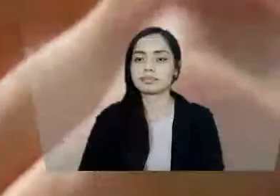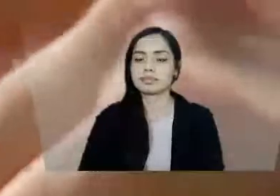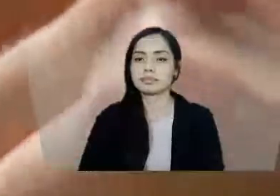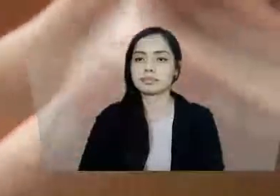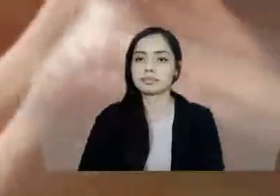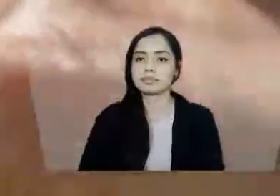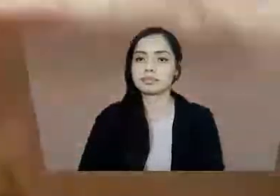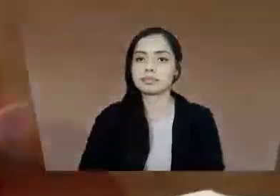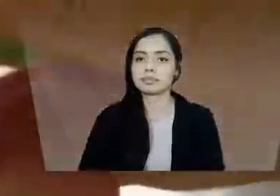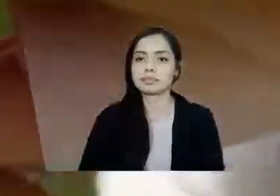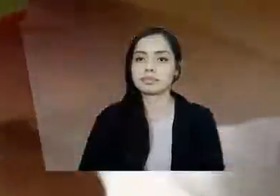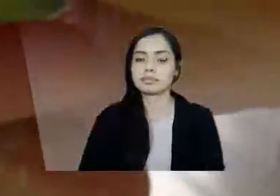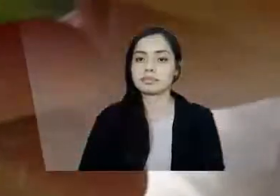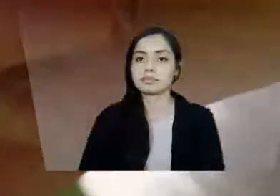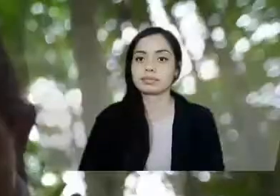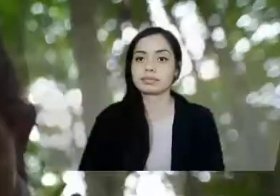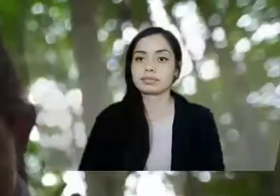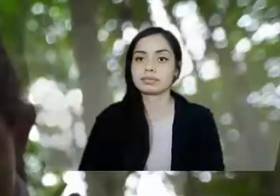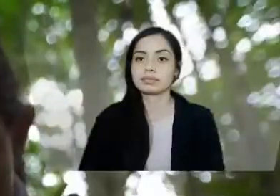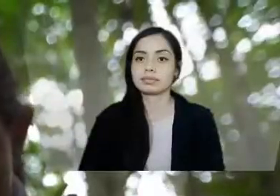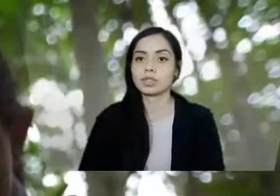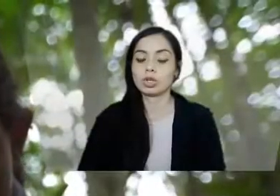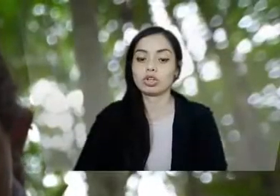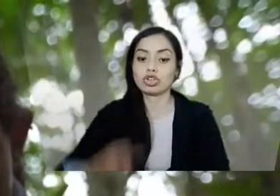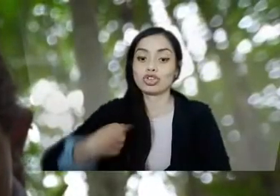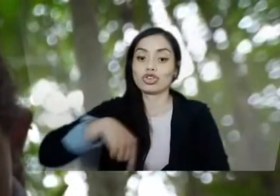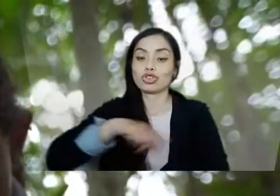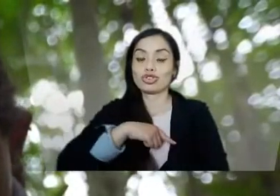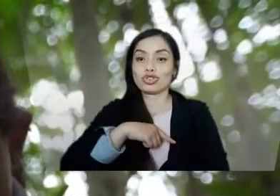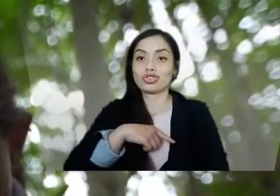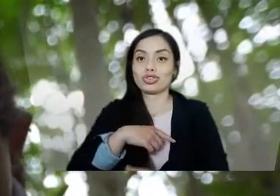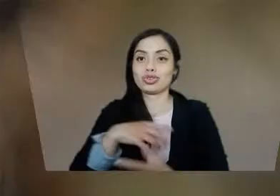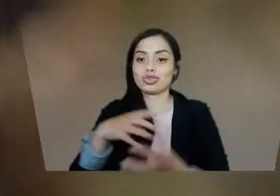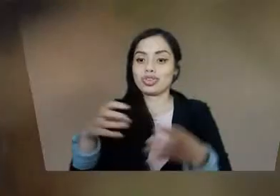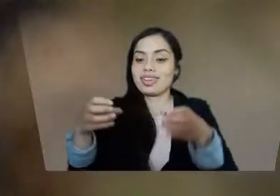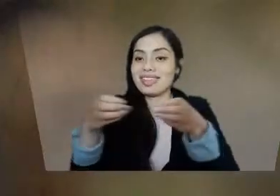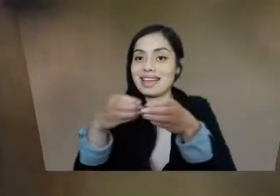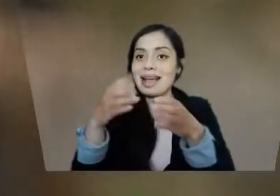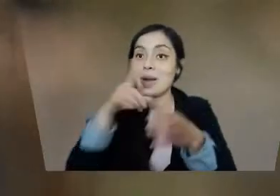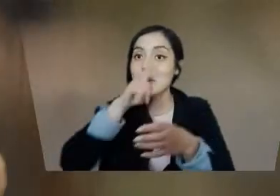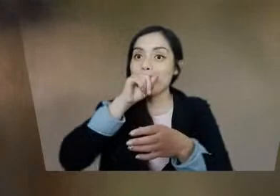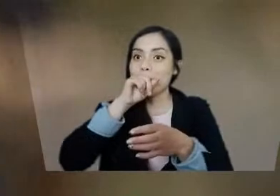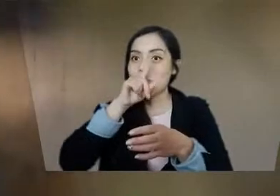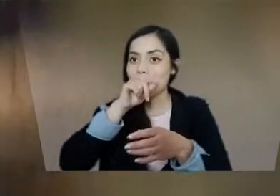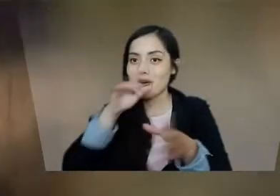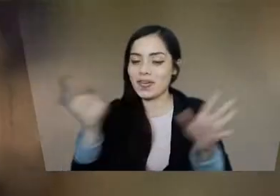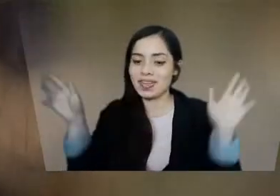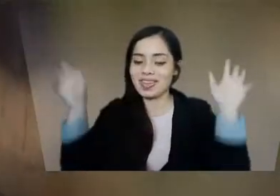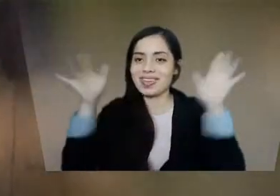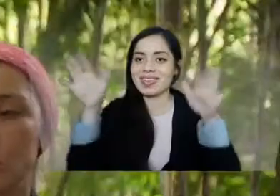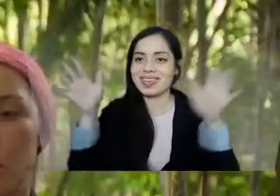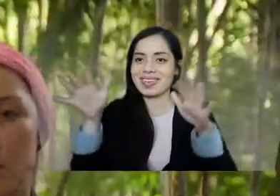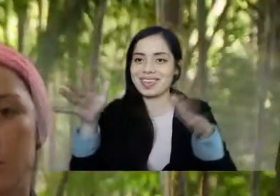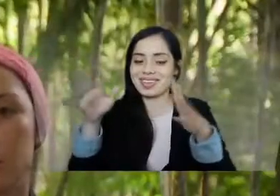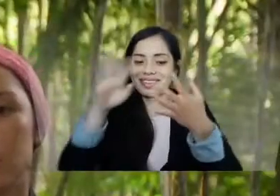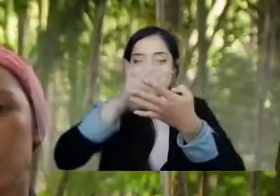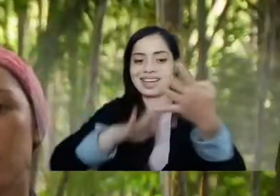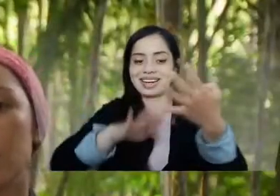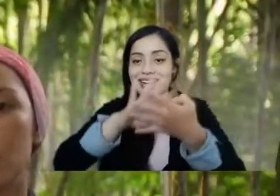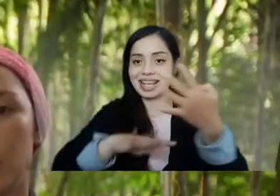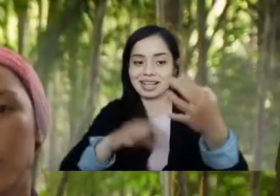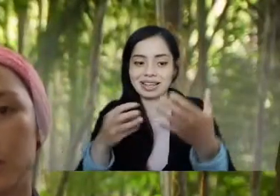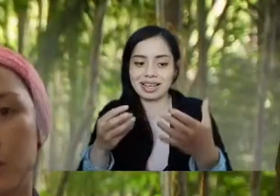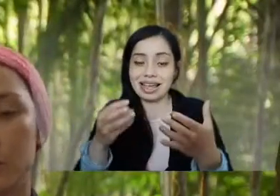temprano. Cuando capturamos las aves en las redes de niebla, caen bastantes individuos, pero solamente algunos de estos